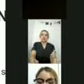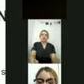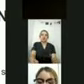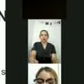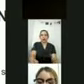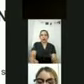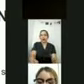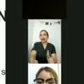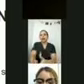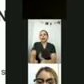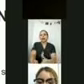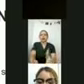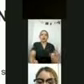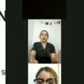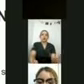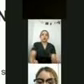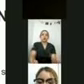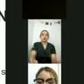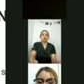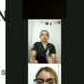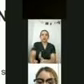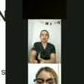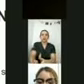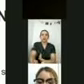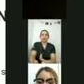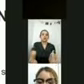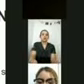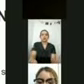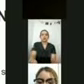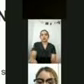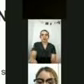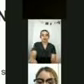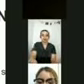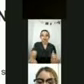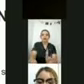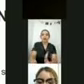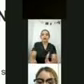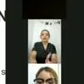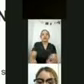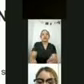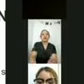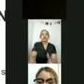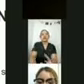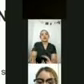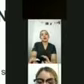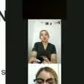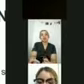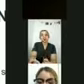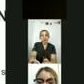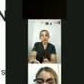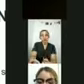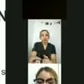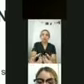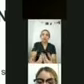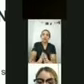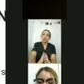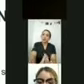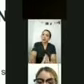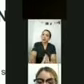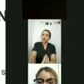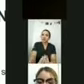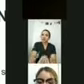experiencia en su hogar, en sus compañeros de vivienda, etcétera, adquiere conocimientos por medio de